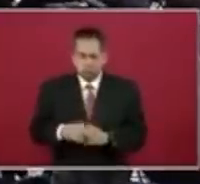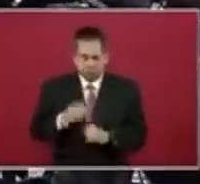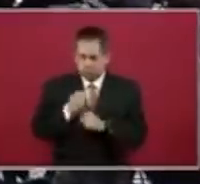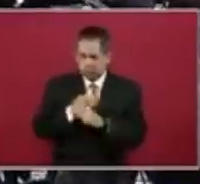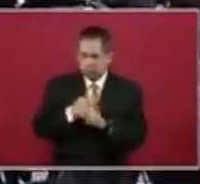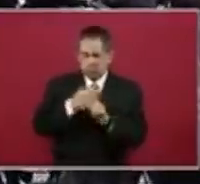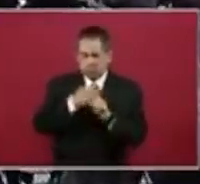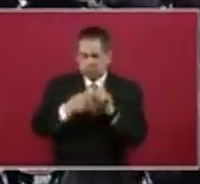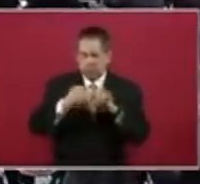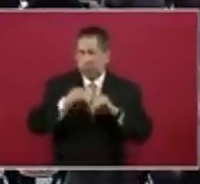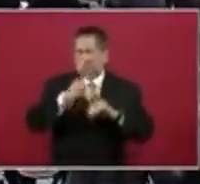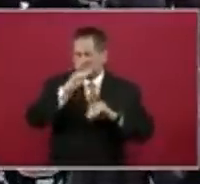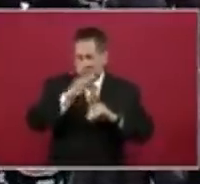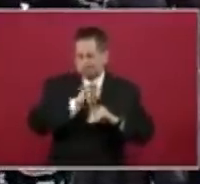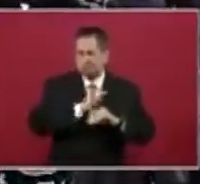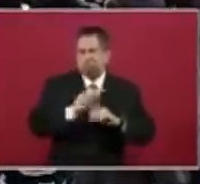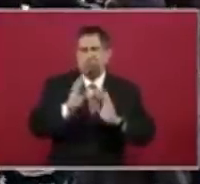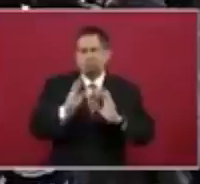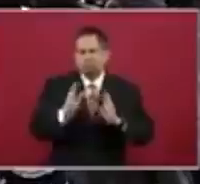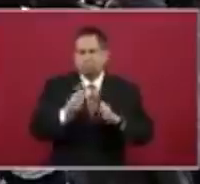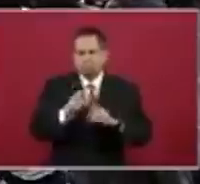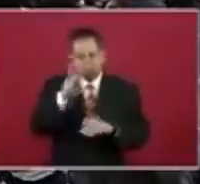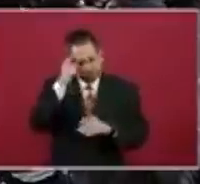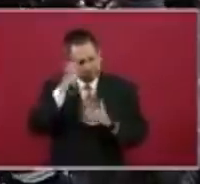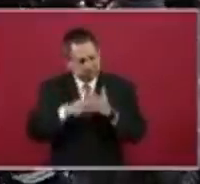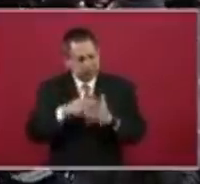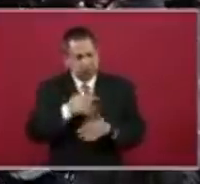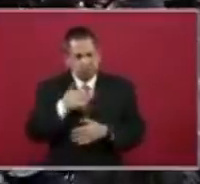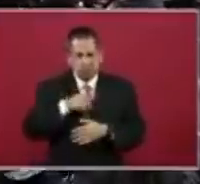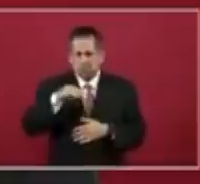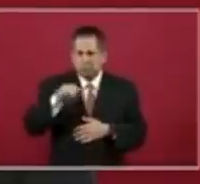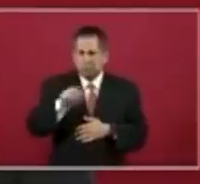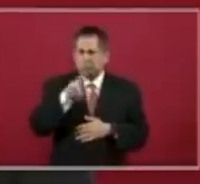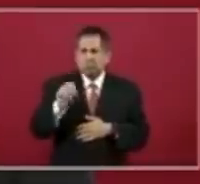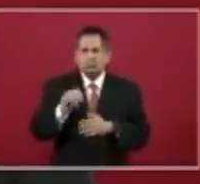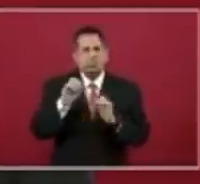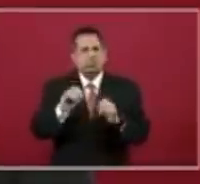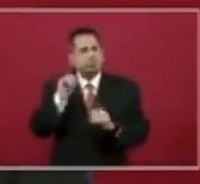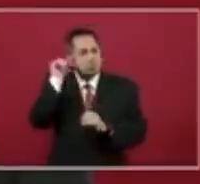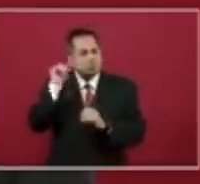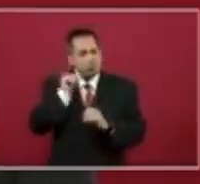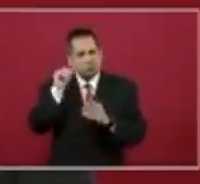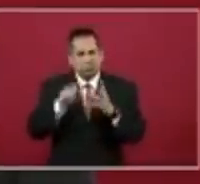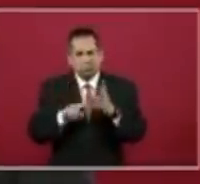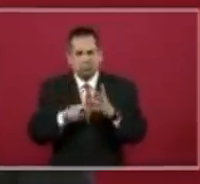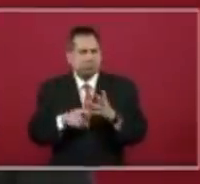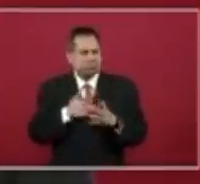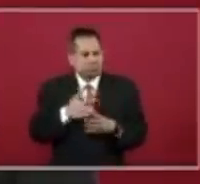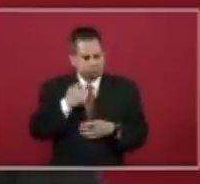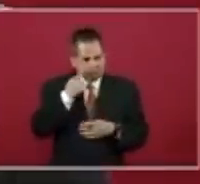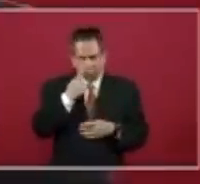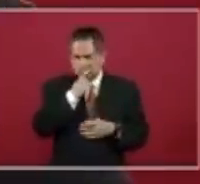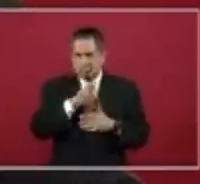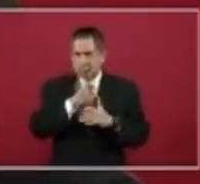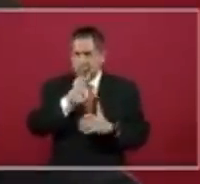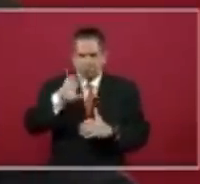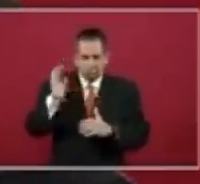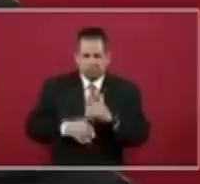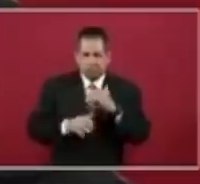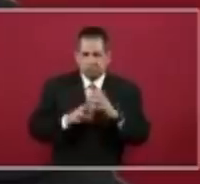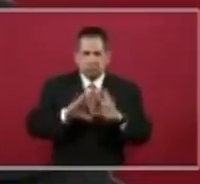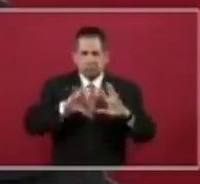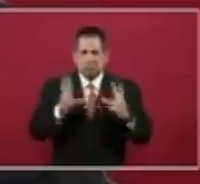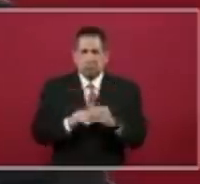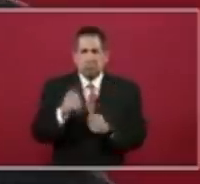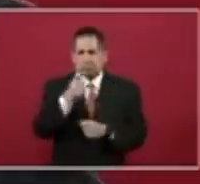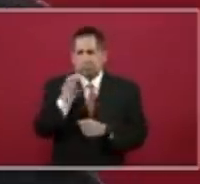la mitad en marzo y finales de abril estamos considerando completar ya el